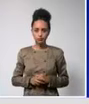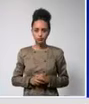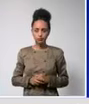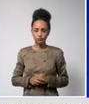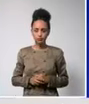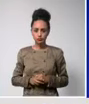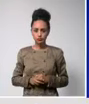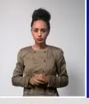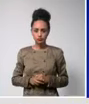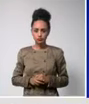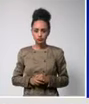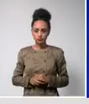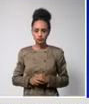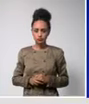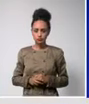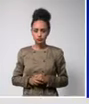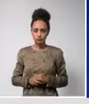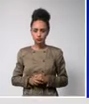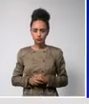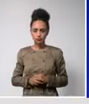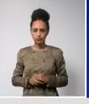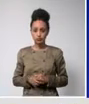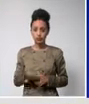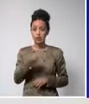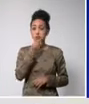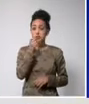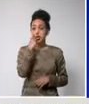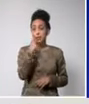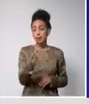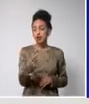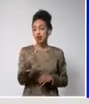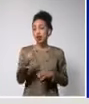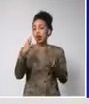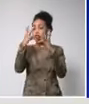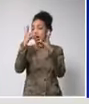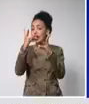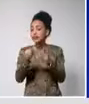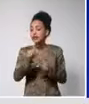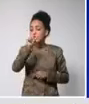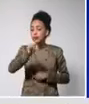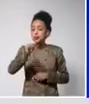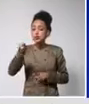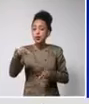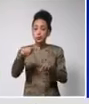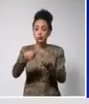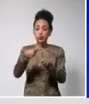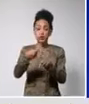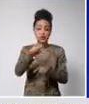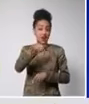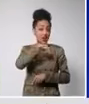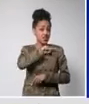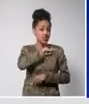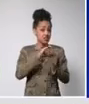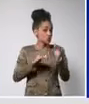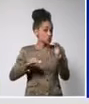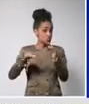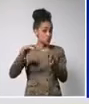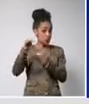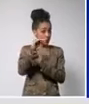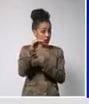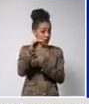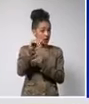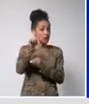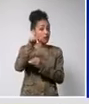apreciar cómo la cifra de personas diagnosticadas ayer supera lo que habíamos